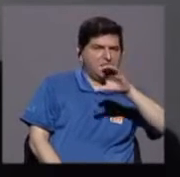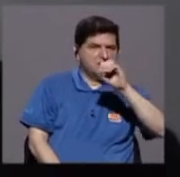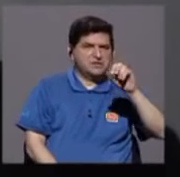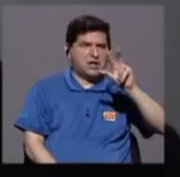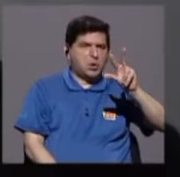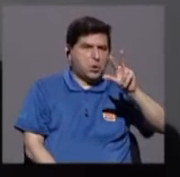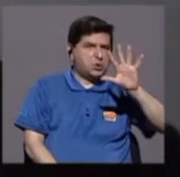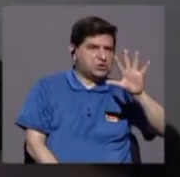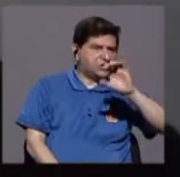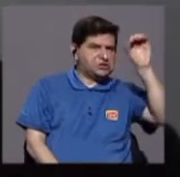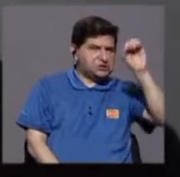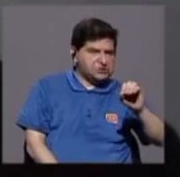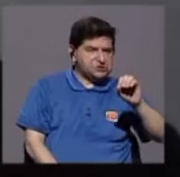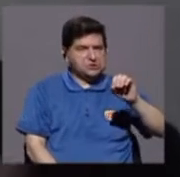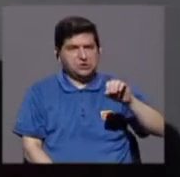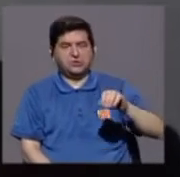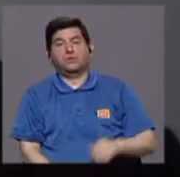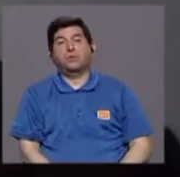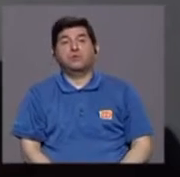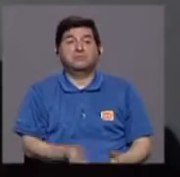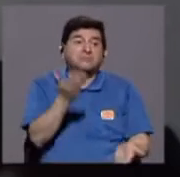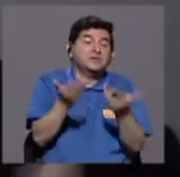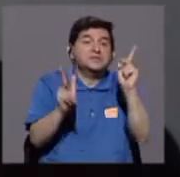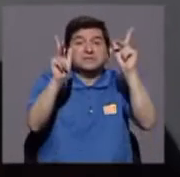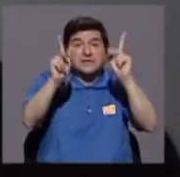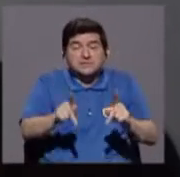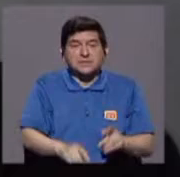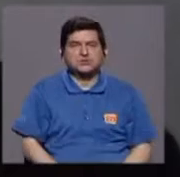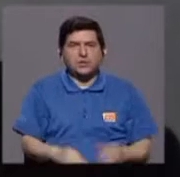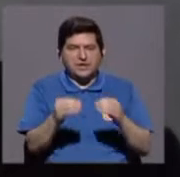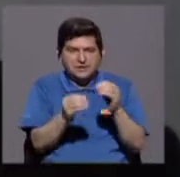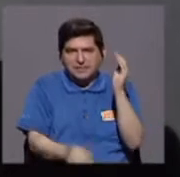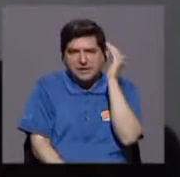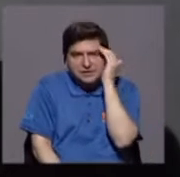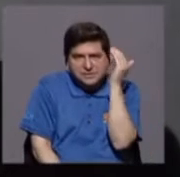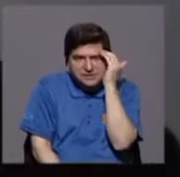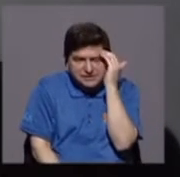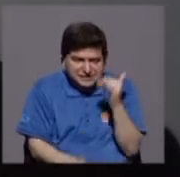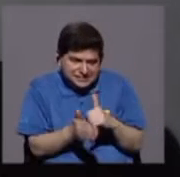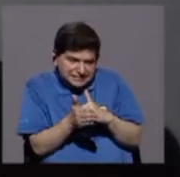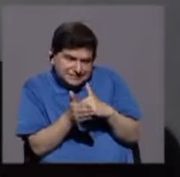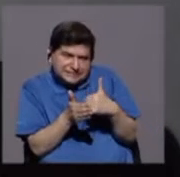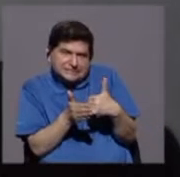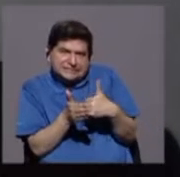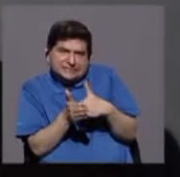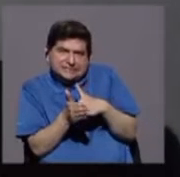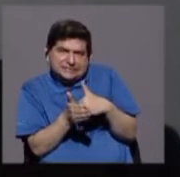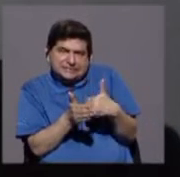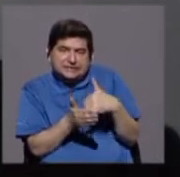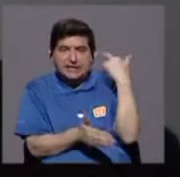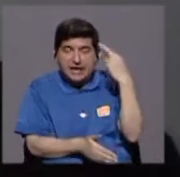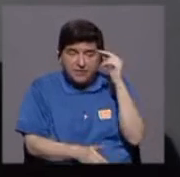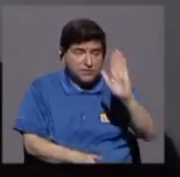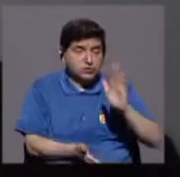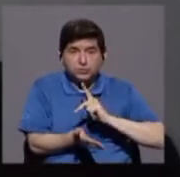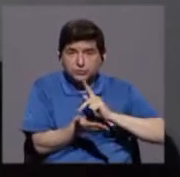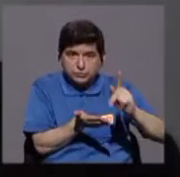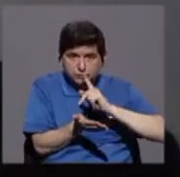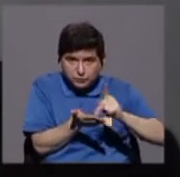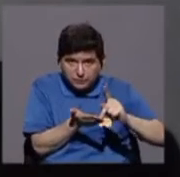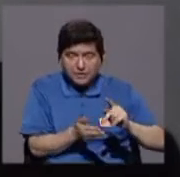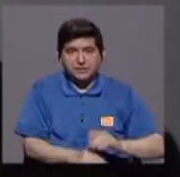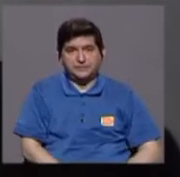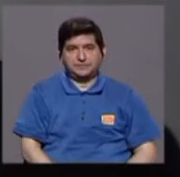35%. Posiblemente son personas que están como más conscientes de la vulnerabilidad en virtud de su salario, de sus